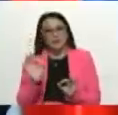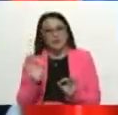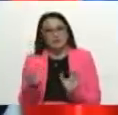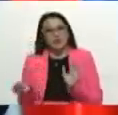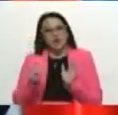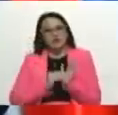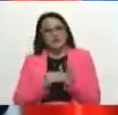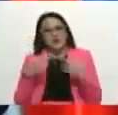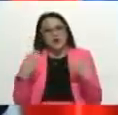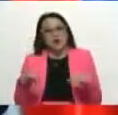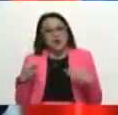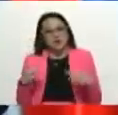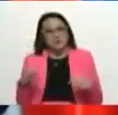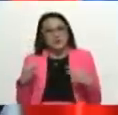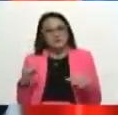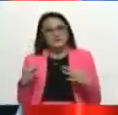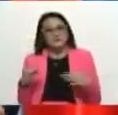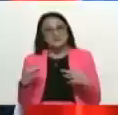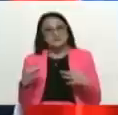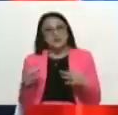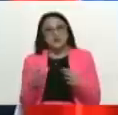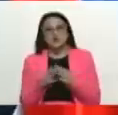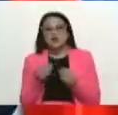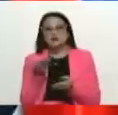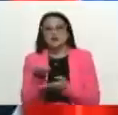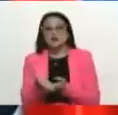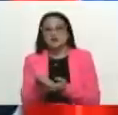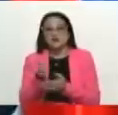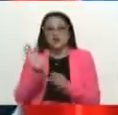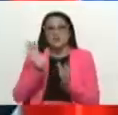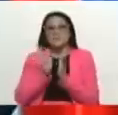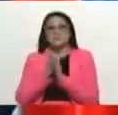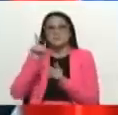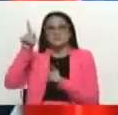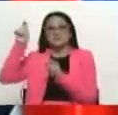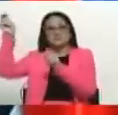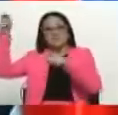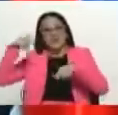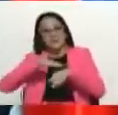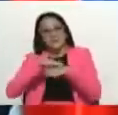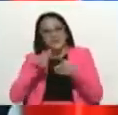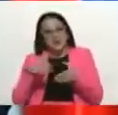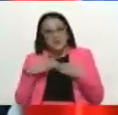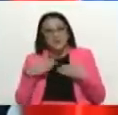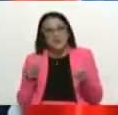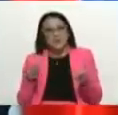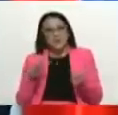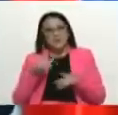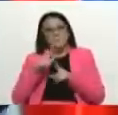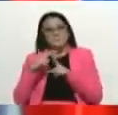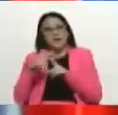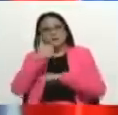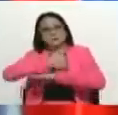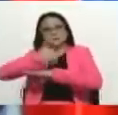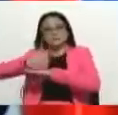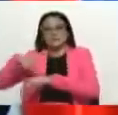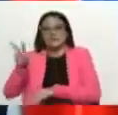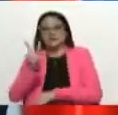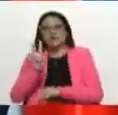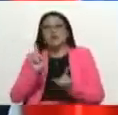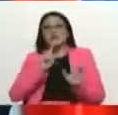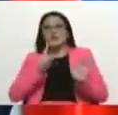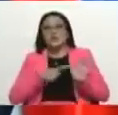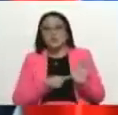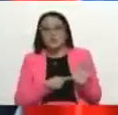nuevamente normalizar que toda solicitud de extradición que pida el Ministerio Público y las autoridades venezolanas se